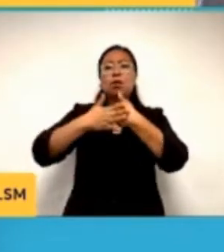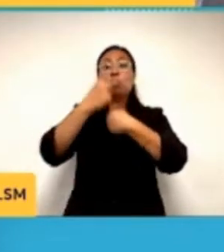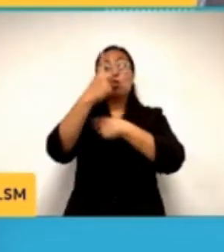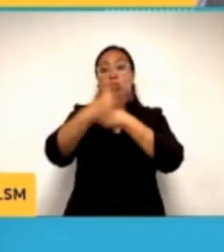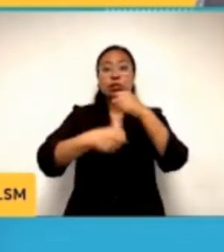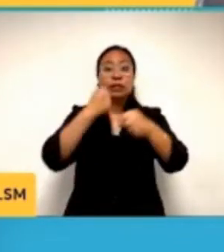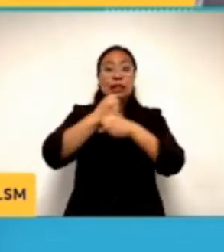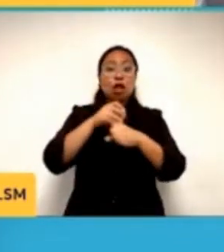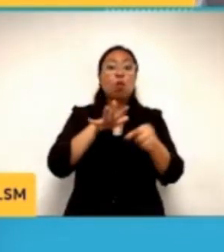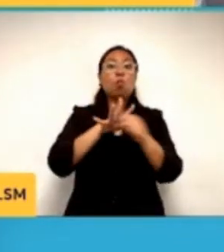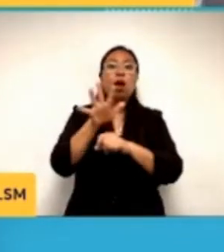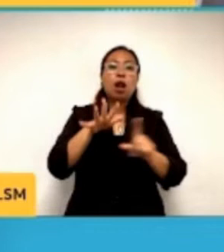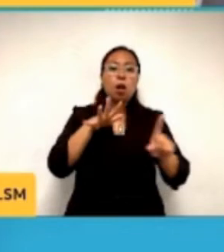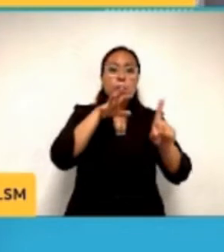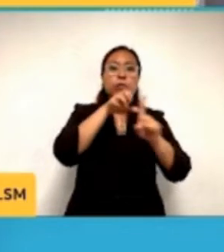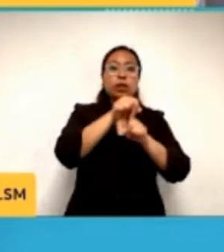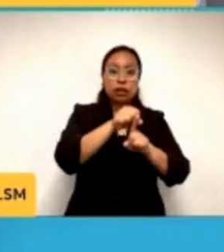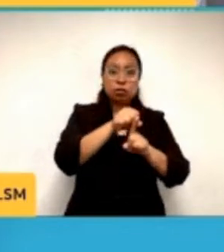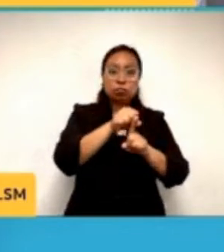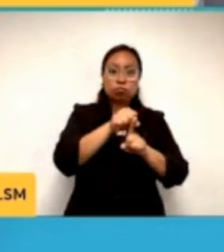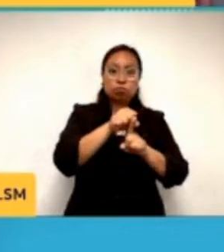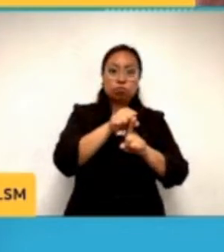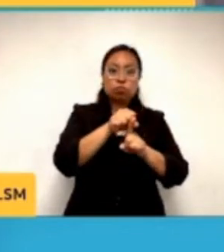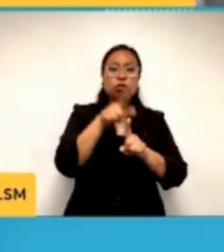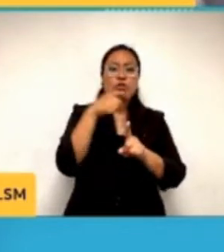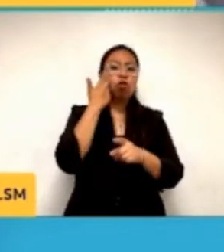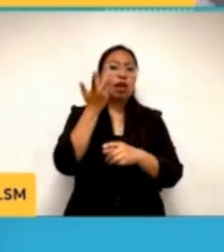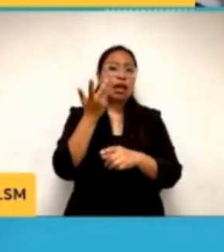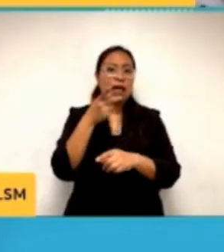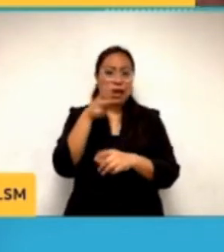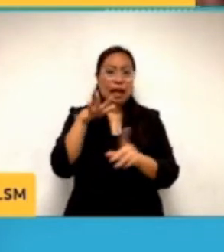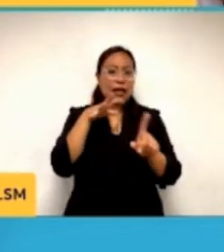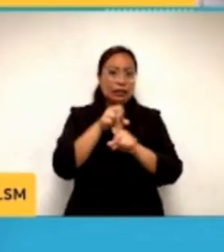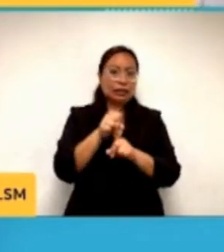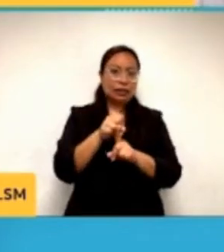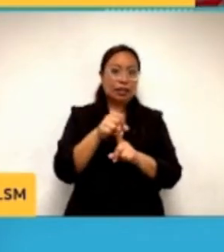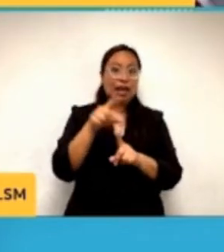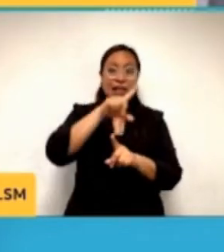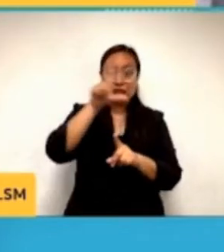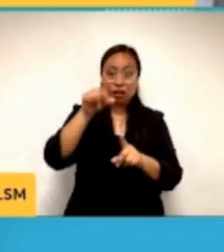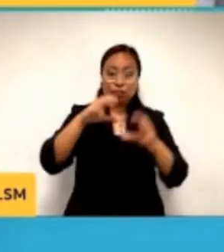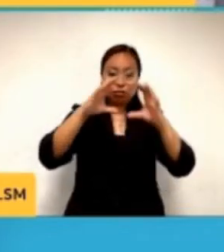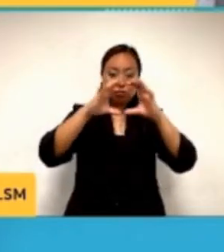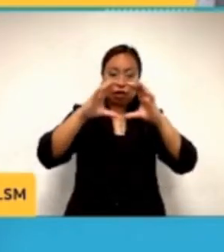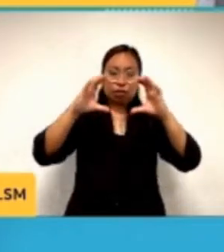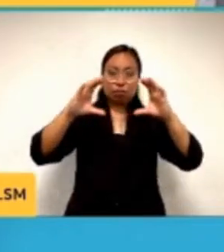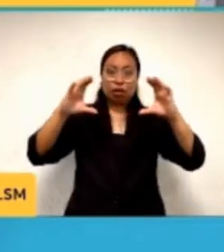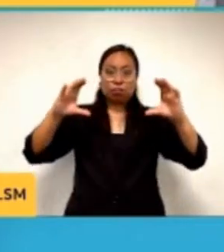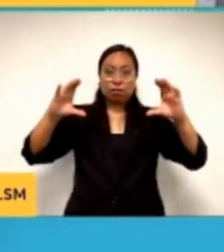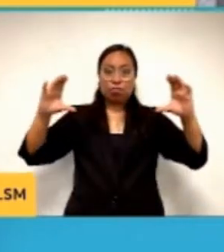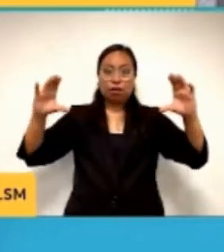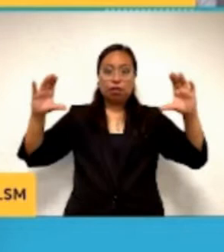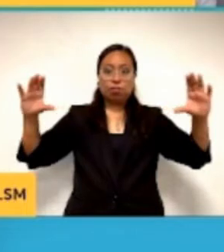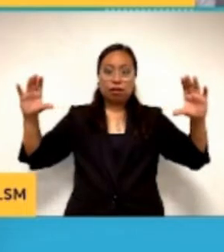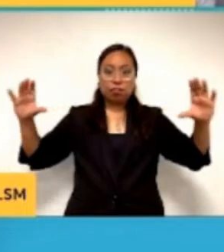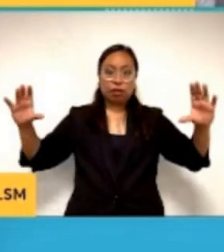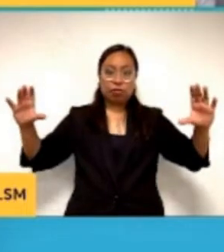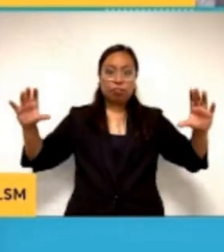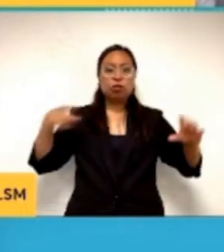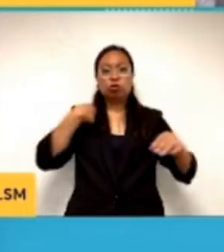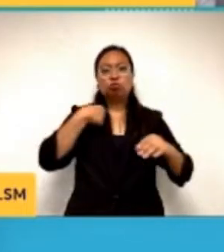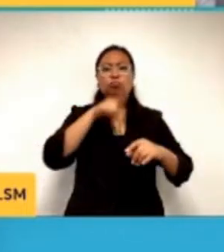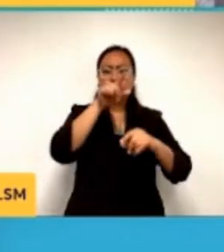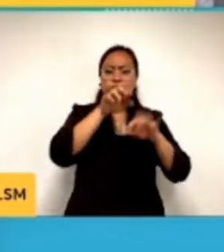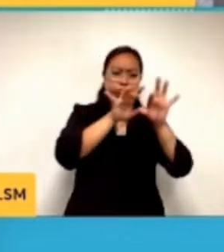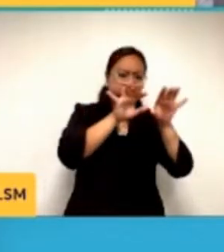quiero lograr esto. En los próximos 2 años quiero lograr esto y en los círculos concéntricos vas a ir escribiendo